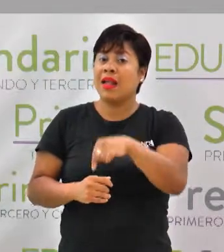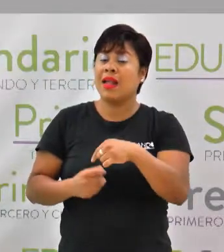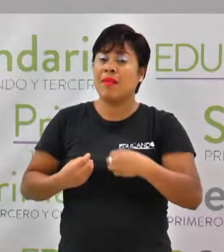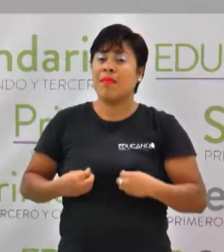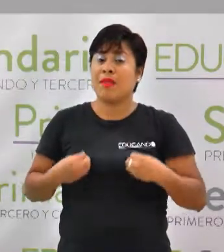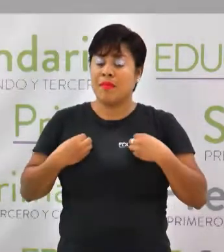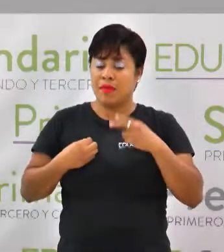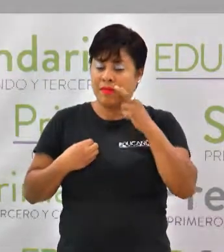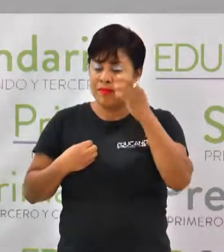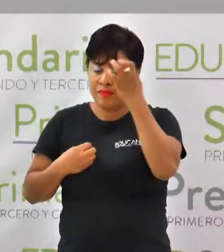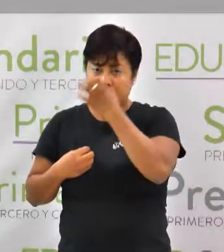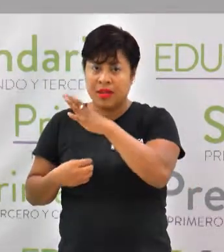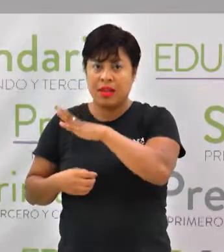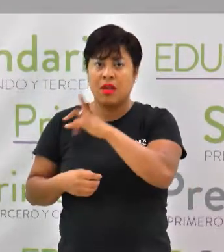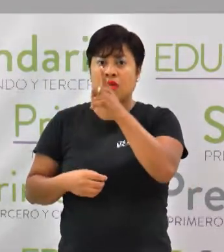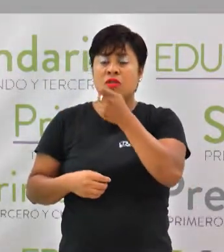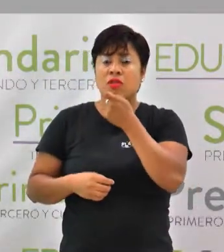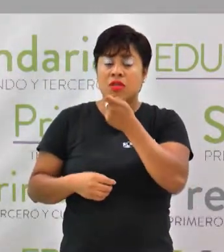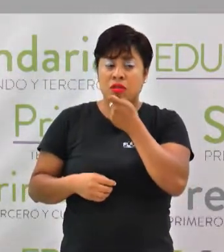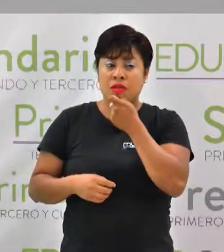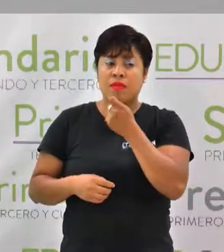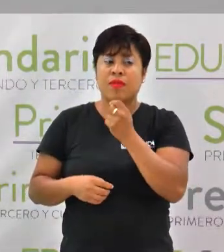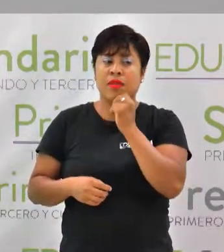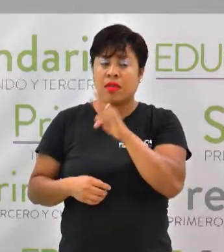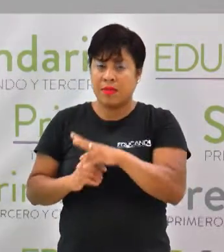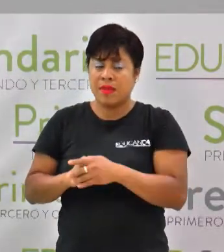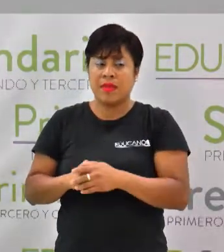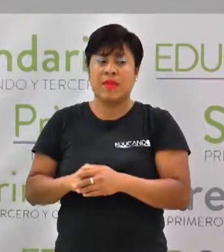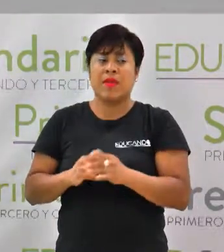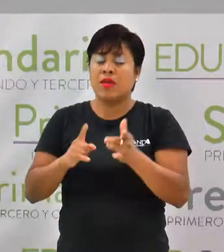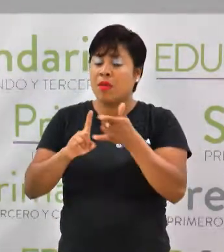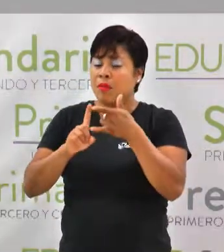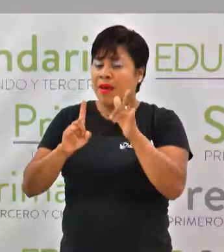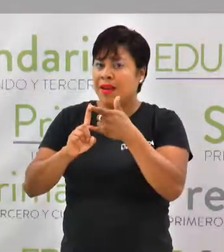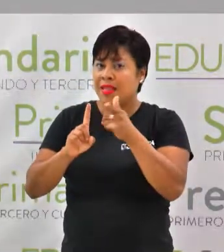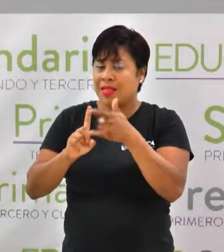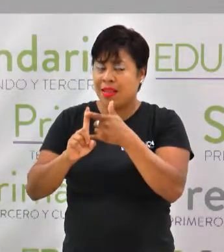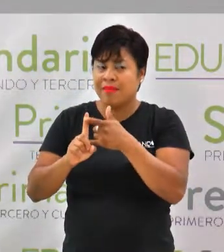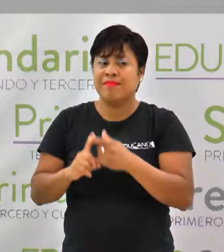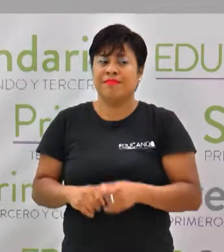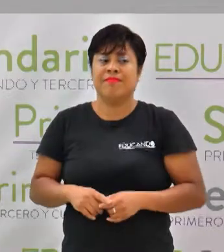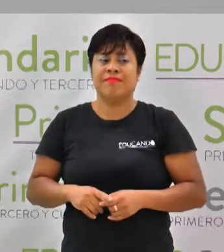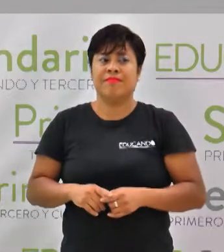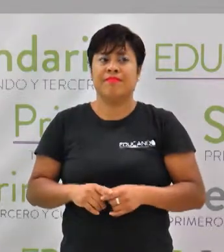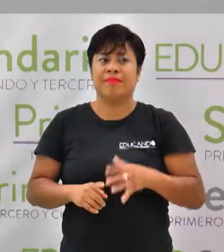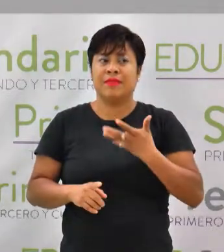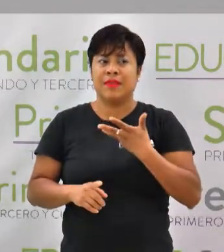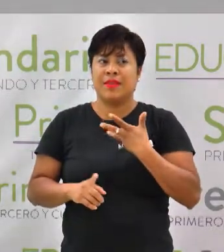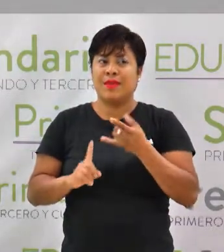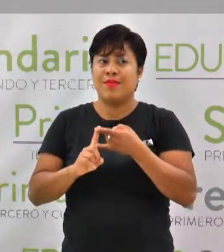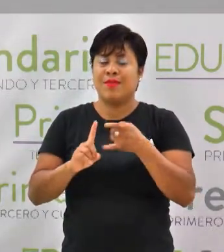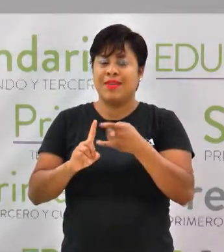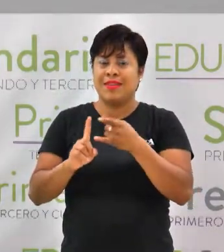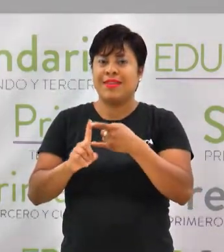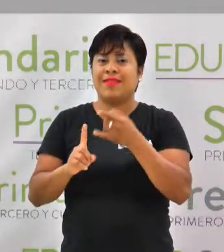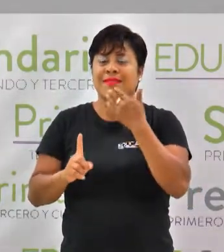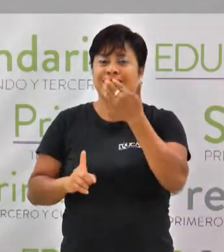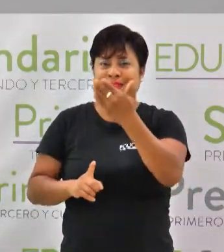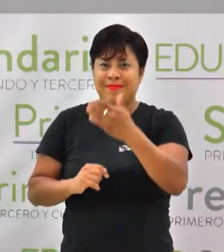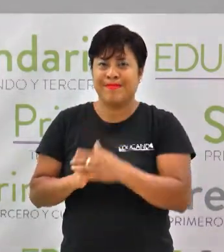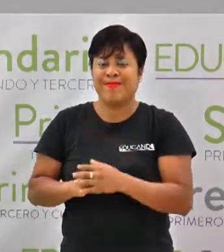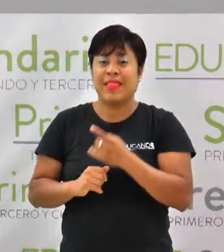vivo. Observamos que hay un niño también en una puerta, ¿verdad? Las casas tienen puertas. Muy